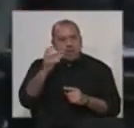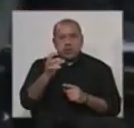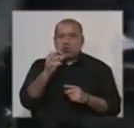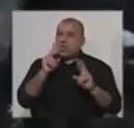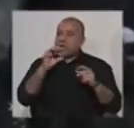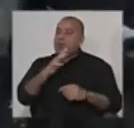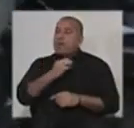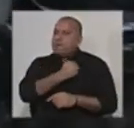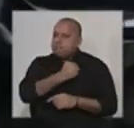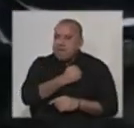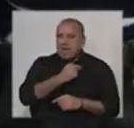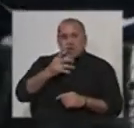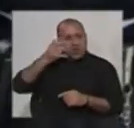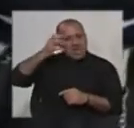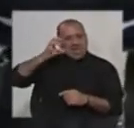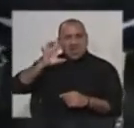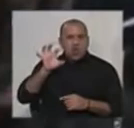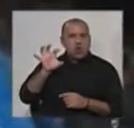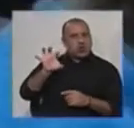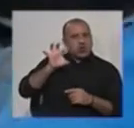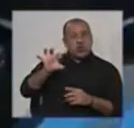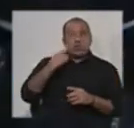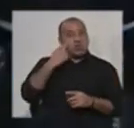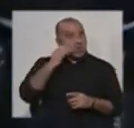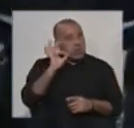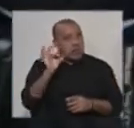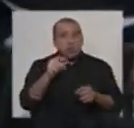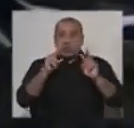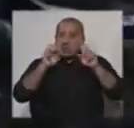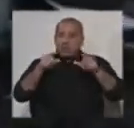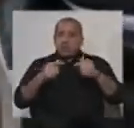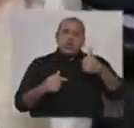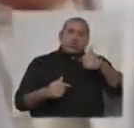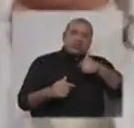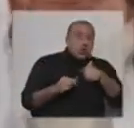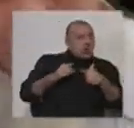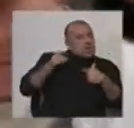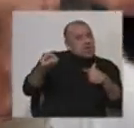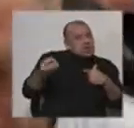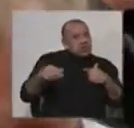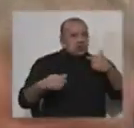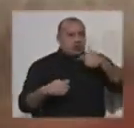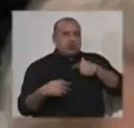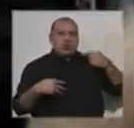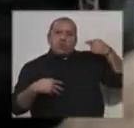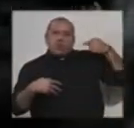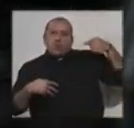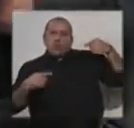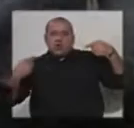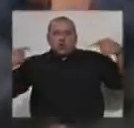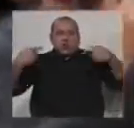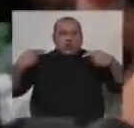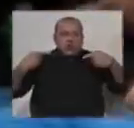cuidado nosotros y ellos y ahora hay un nosotros y hay una una idea de hablar de esto lo nuestro